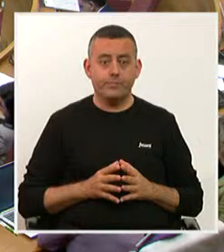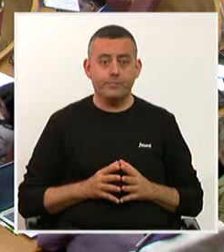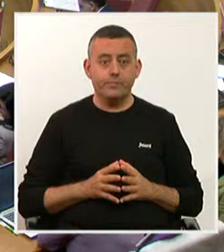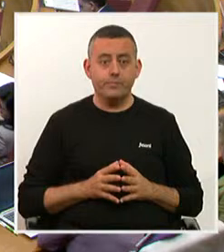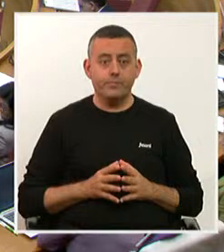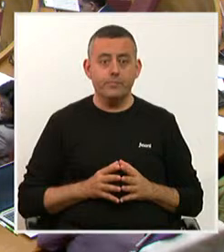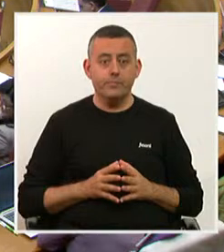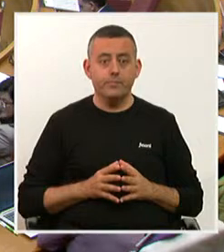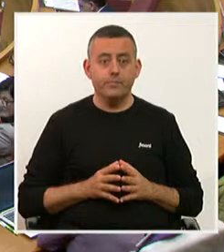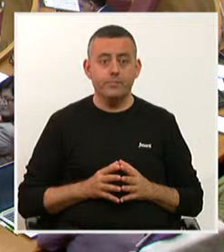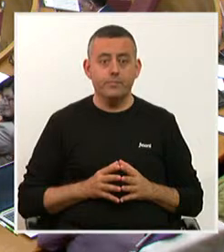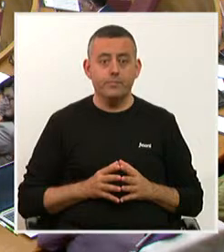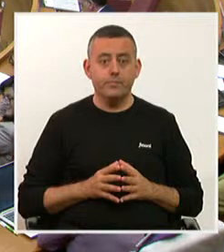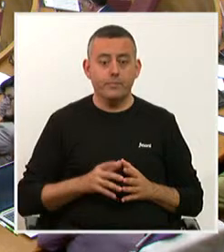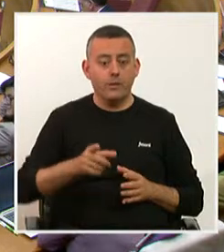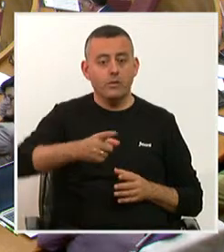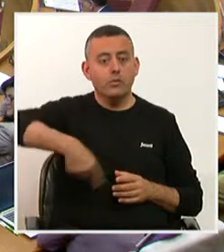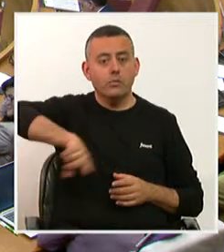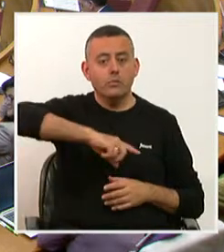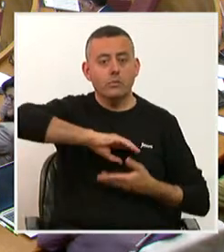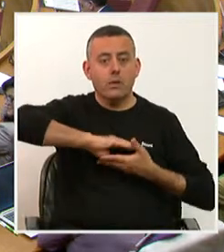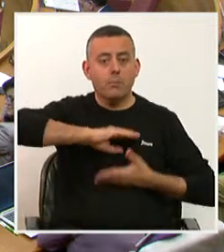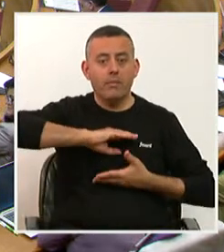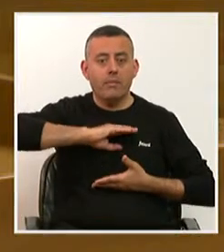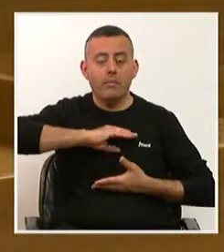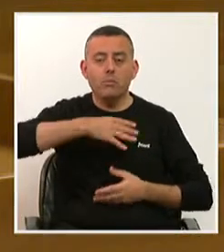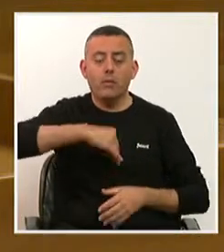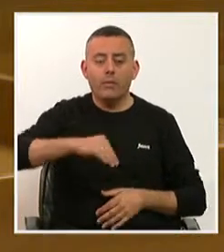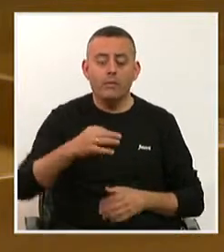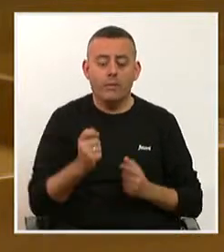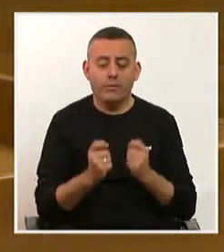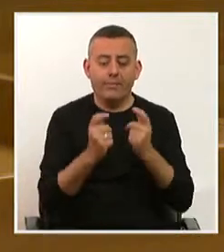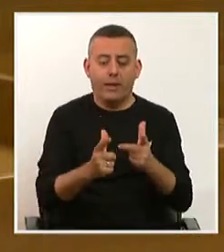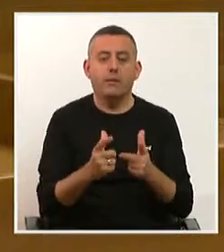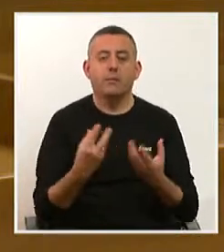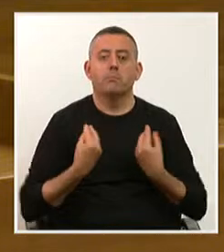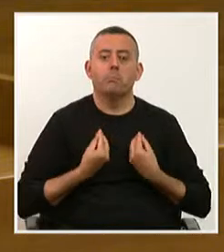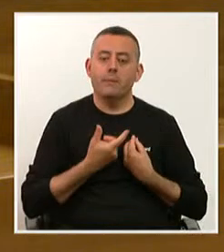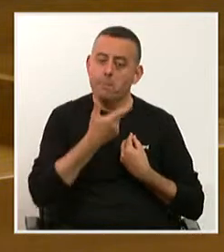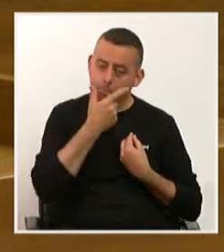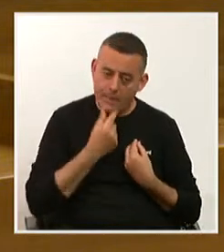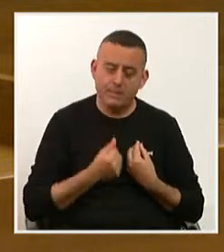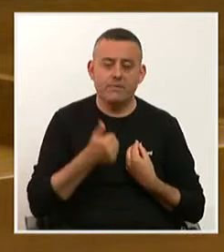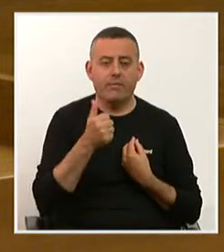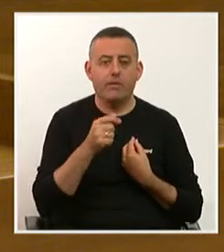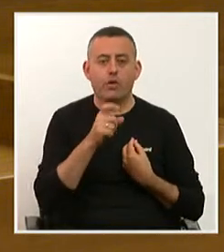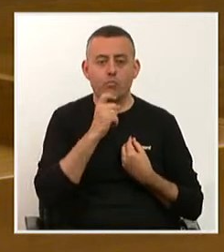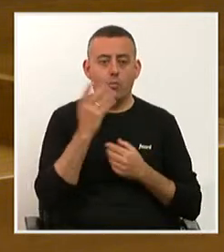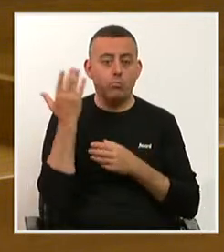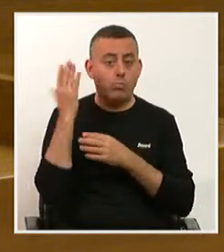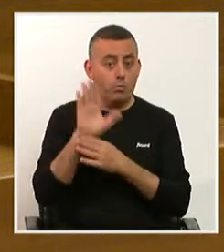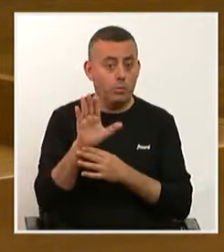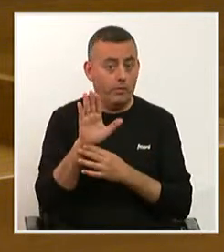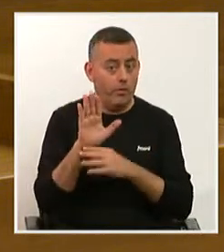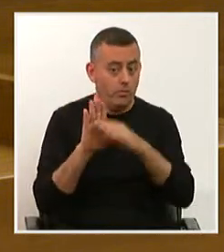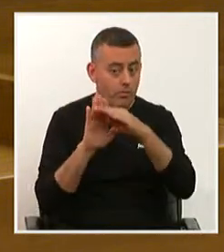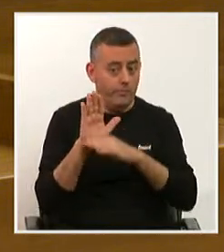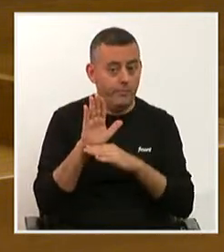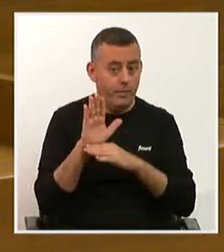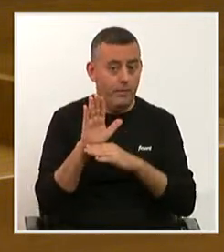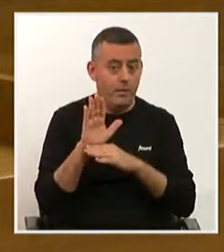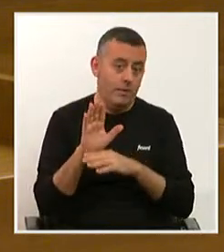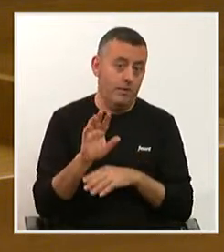y laac de que la vida un fcil propes que pl en Aqua proposi no de y